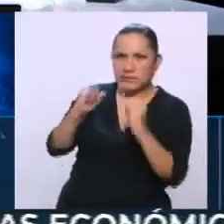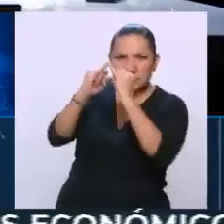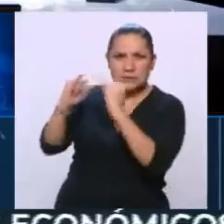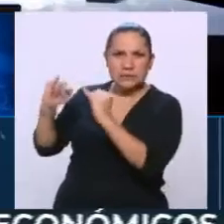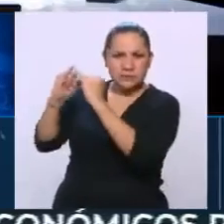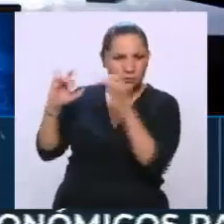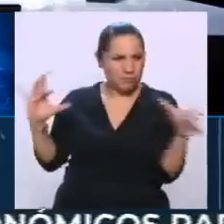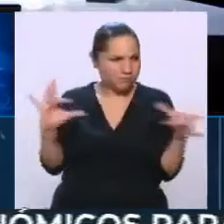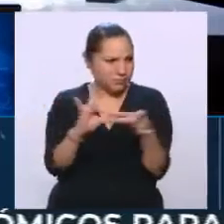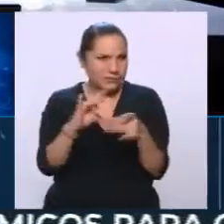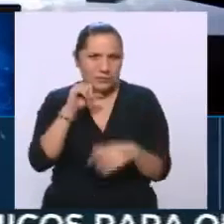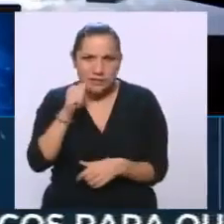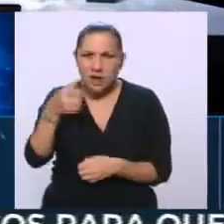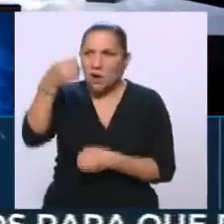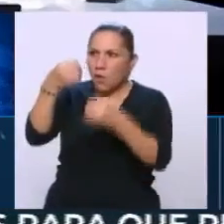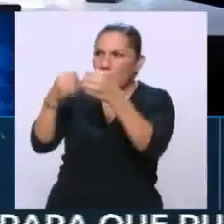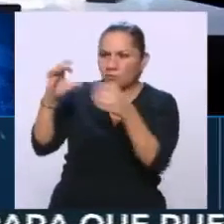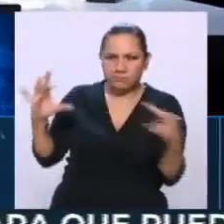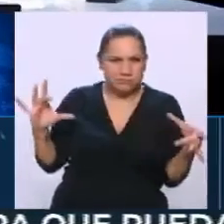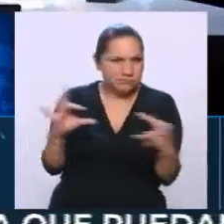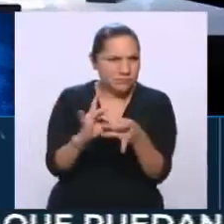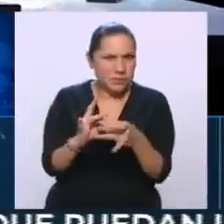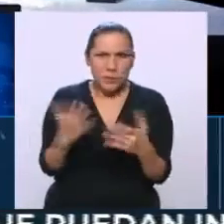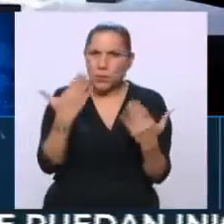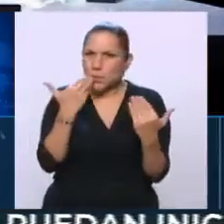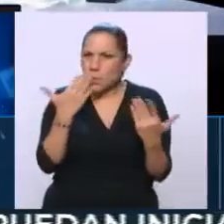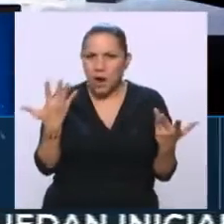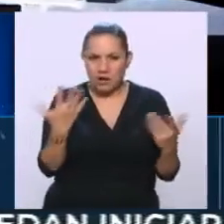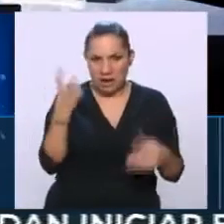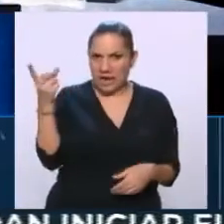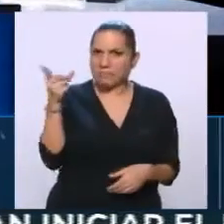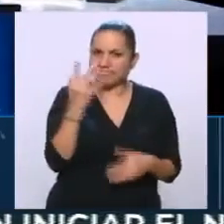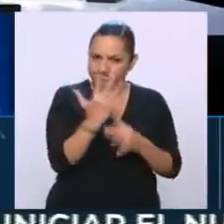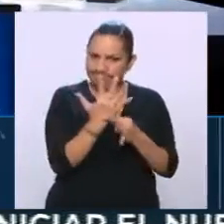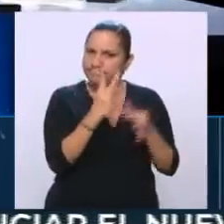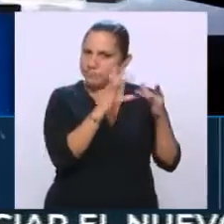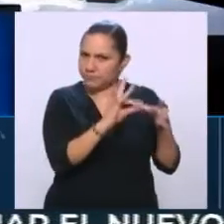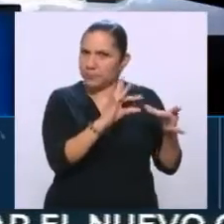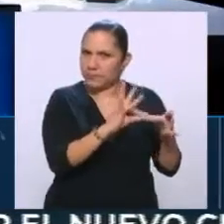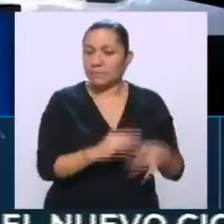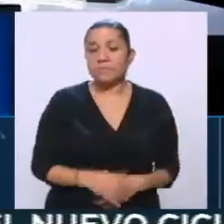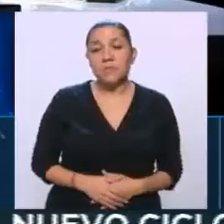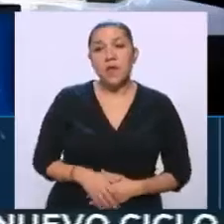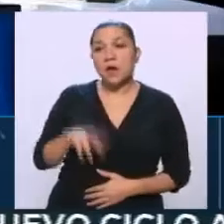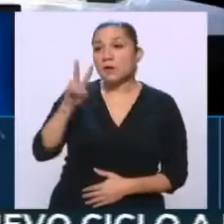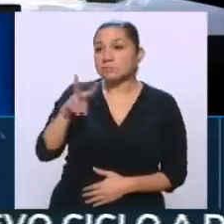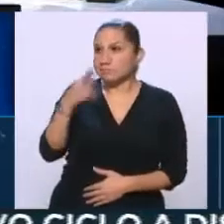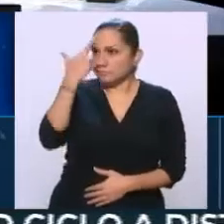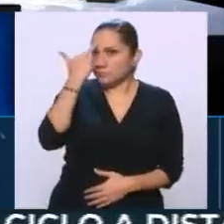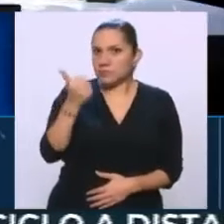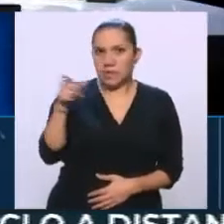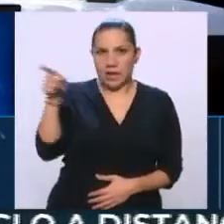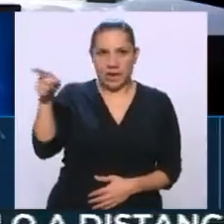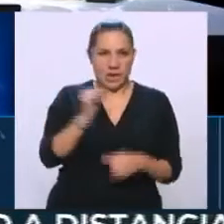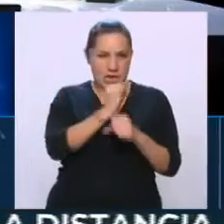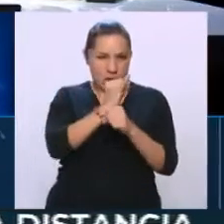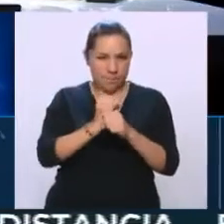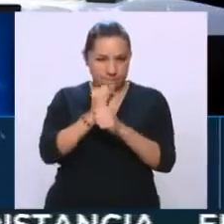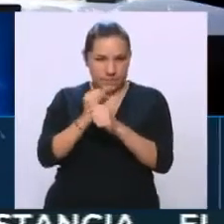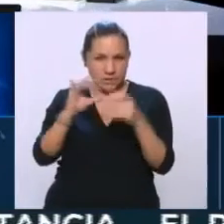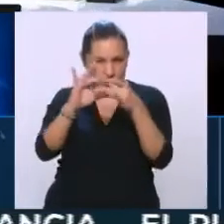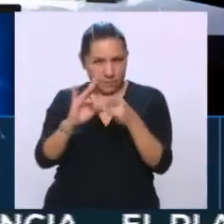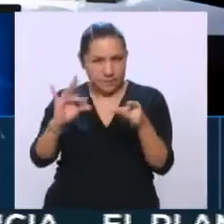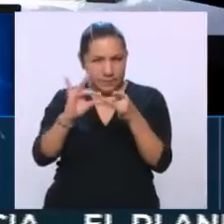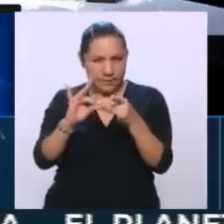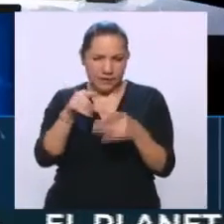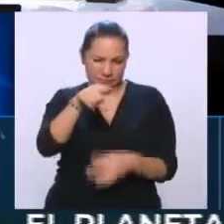las autoridades judiciales. Sí, de hecho, los mayores movimientos o los movimientos que se reportan ahí en esa investigación a la que te estás